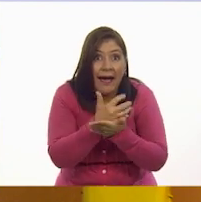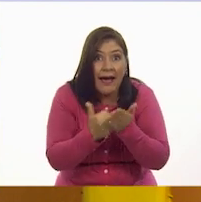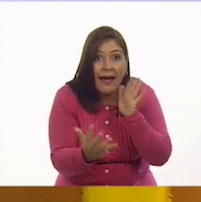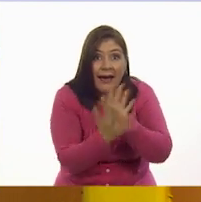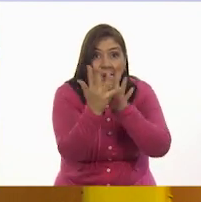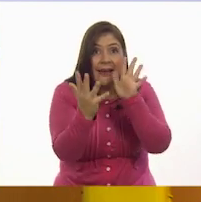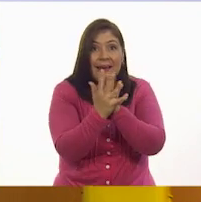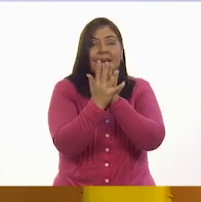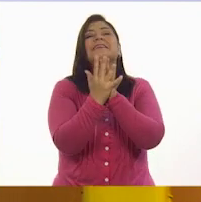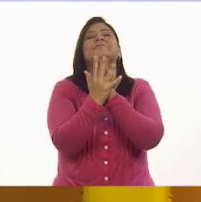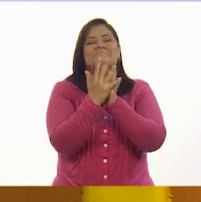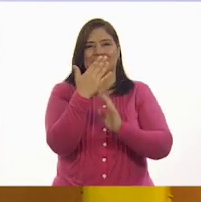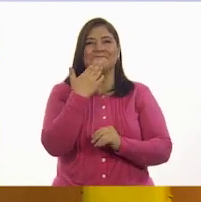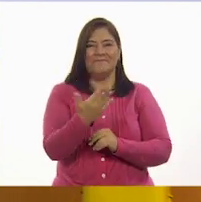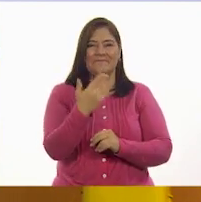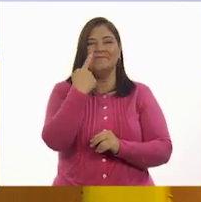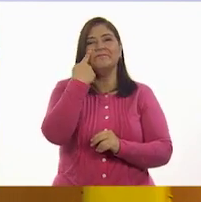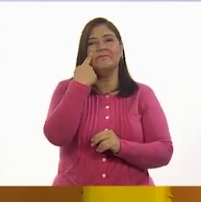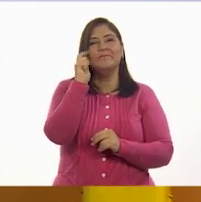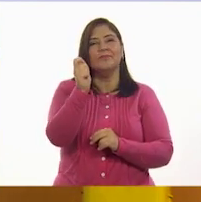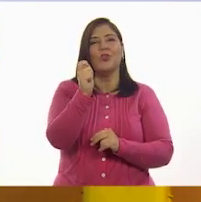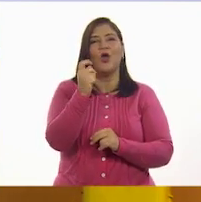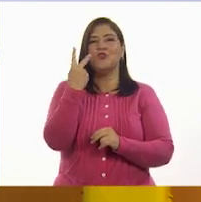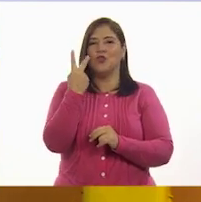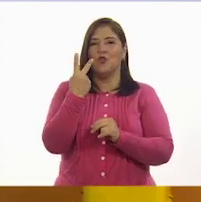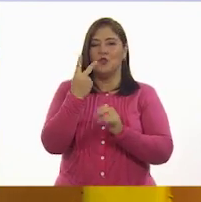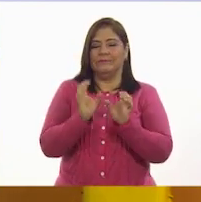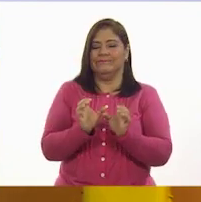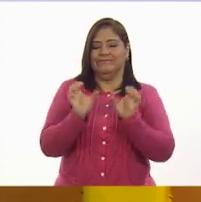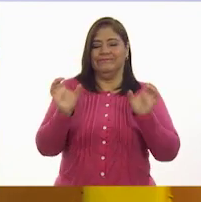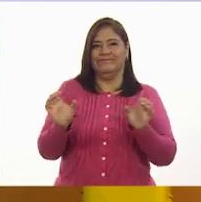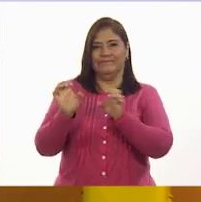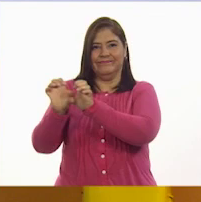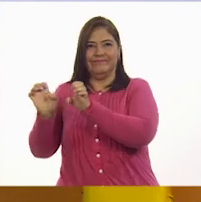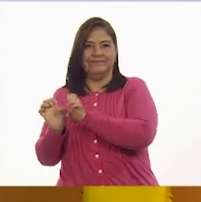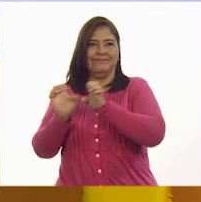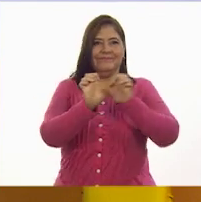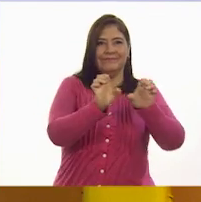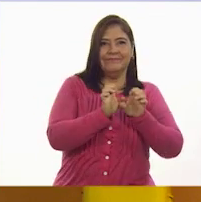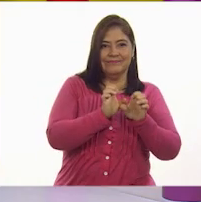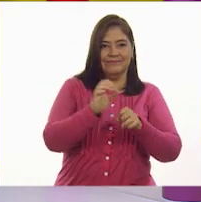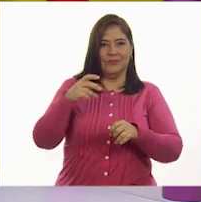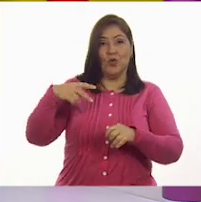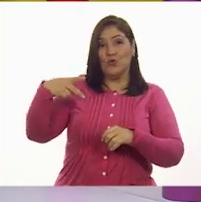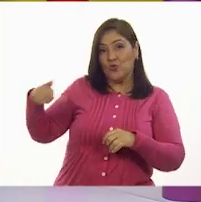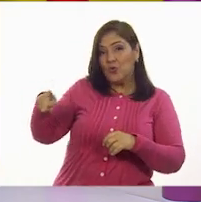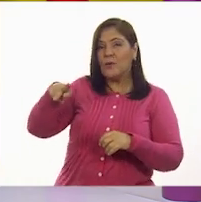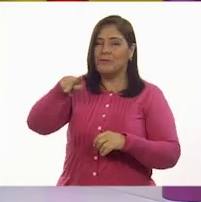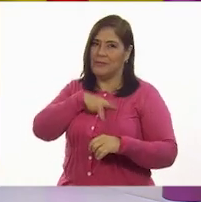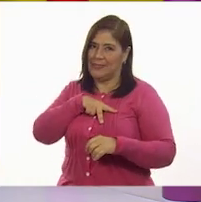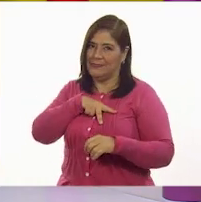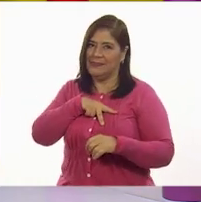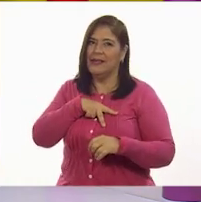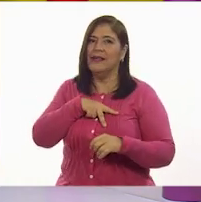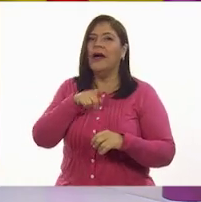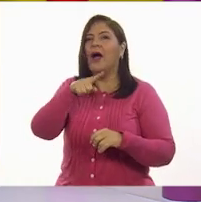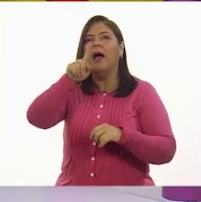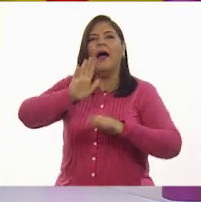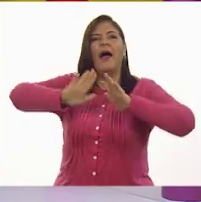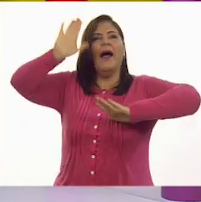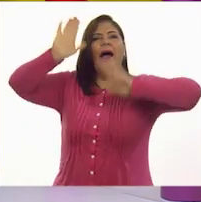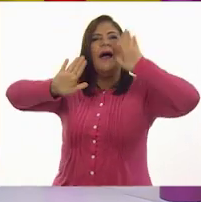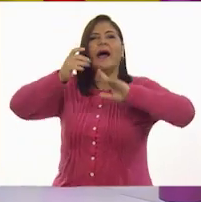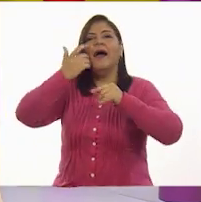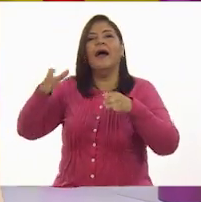Entonces, vamos a hacer algo. Vamos a formar dos equipos. Dos equipos. Tu equipo y el mío. Levanten la mano. ¿Quiénes quieren estar en el equipo